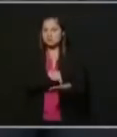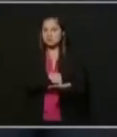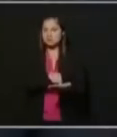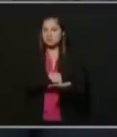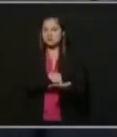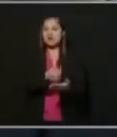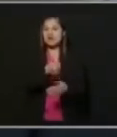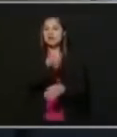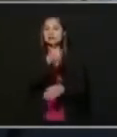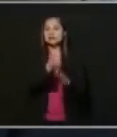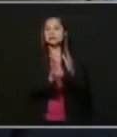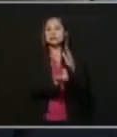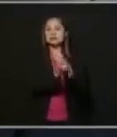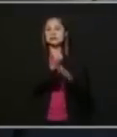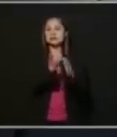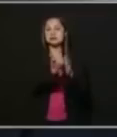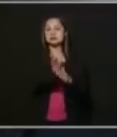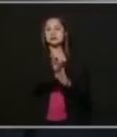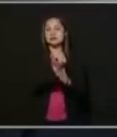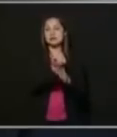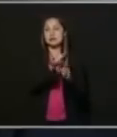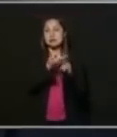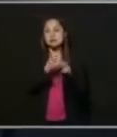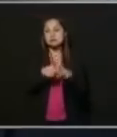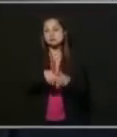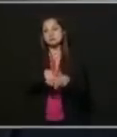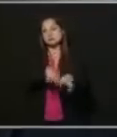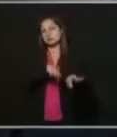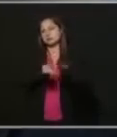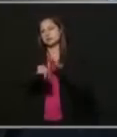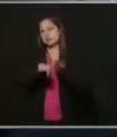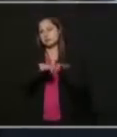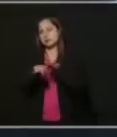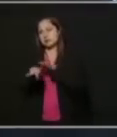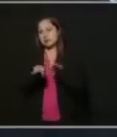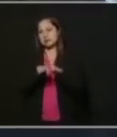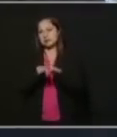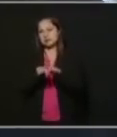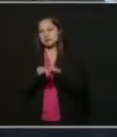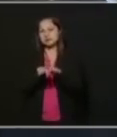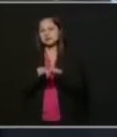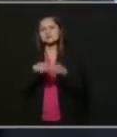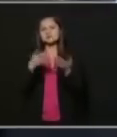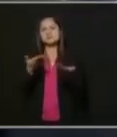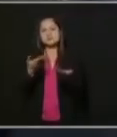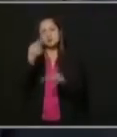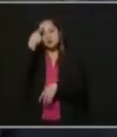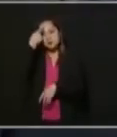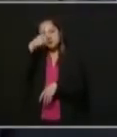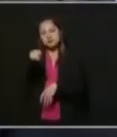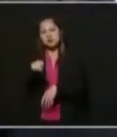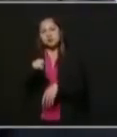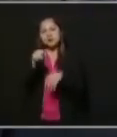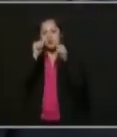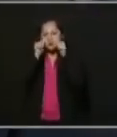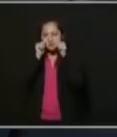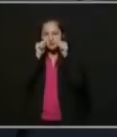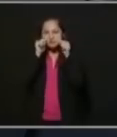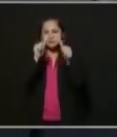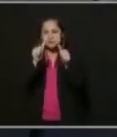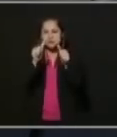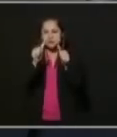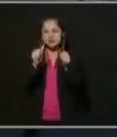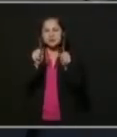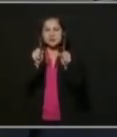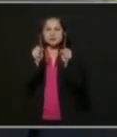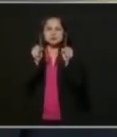las 6 de la mañana para atender el tema grave de la inseguridad. Pero